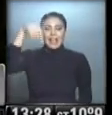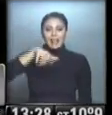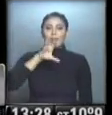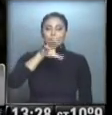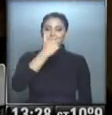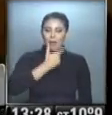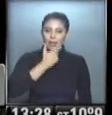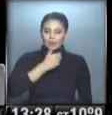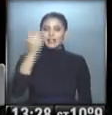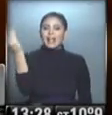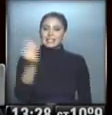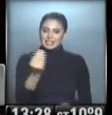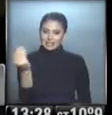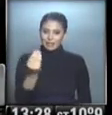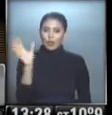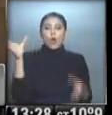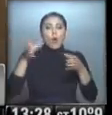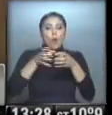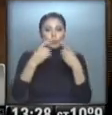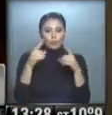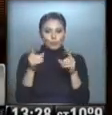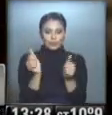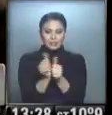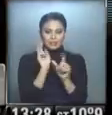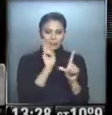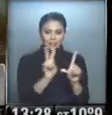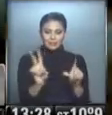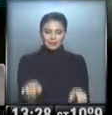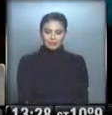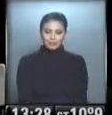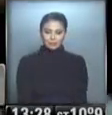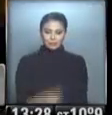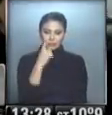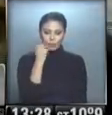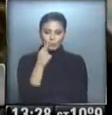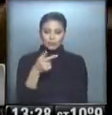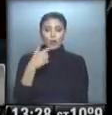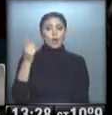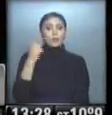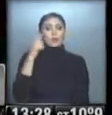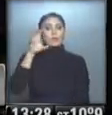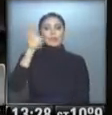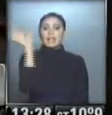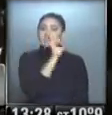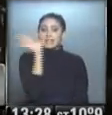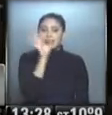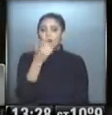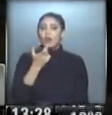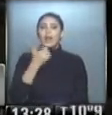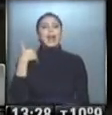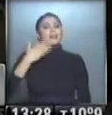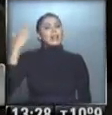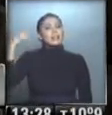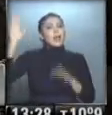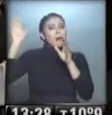en Mendoza sado fundamentalistas del aire acondicionado ch de Chaco venimos a el ind hace rato